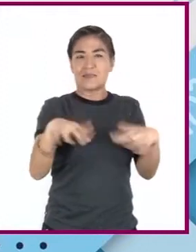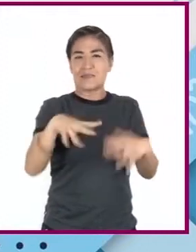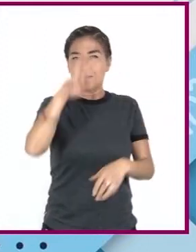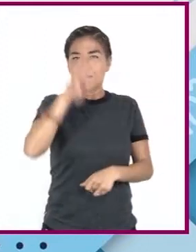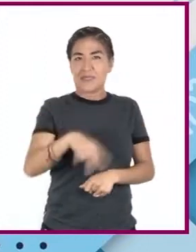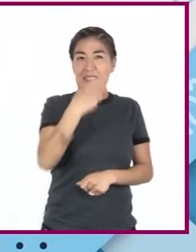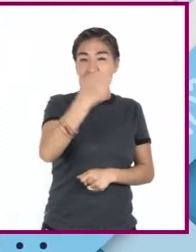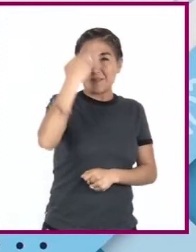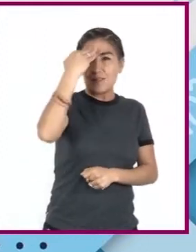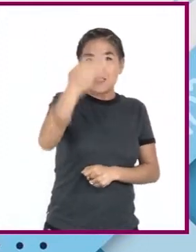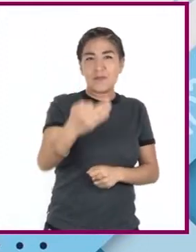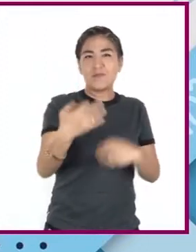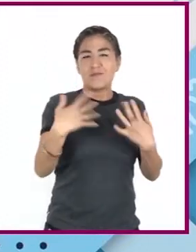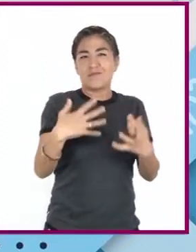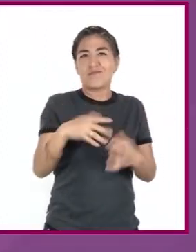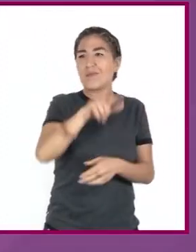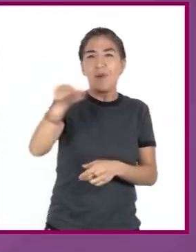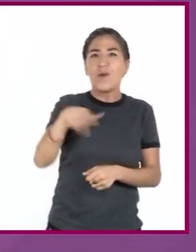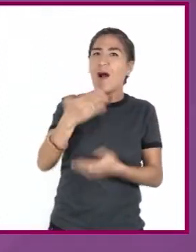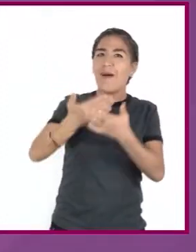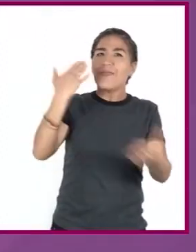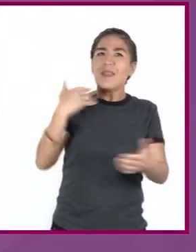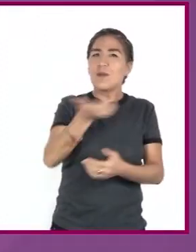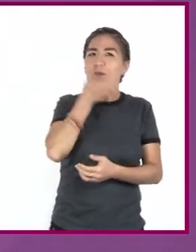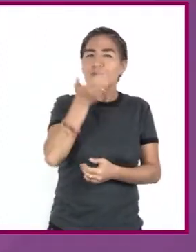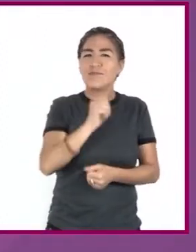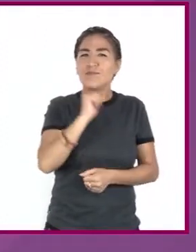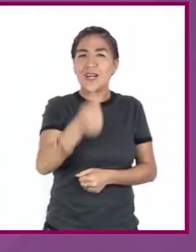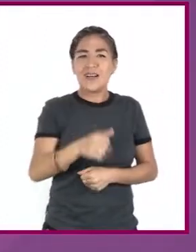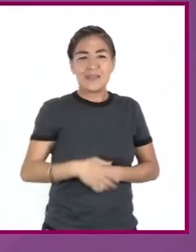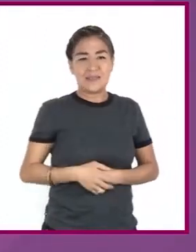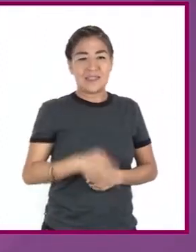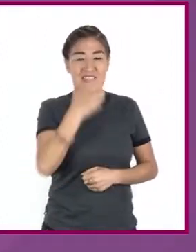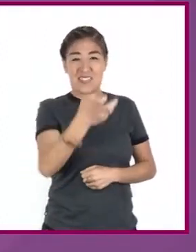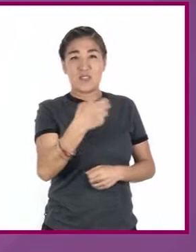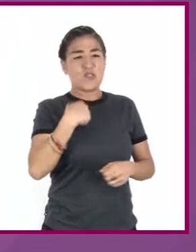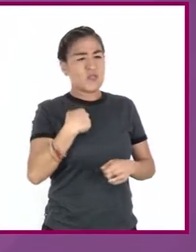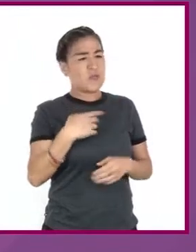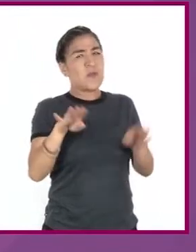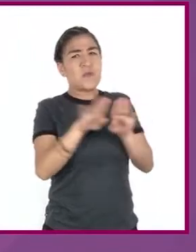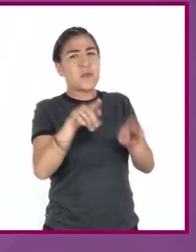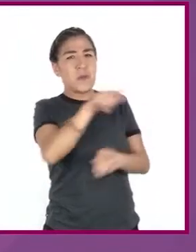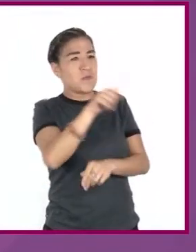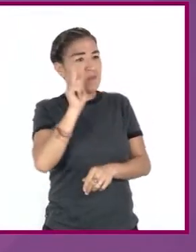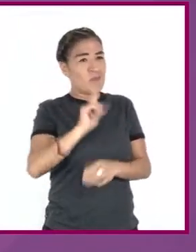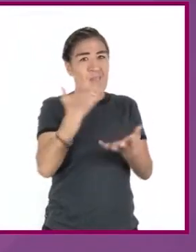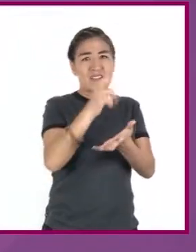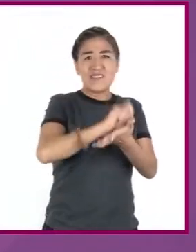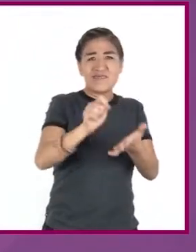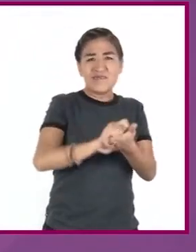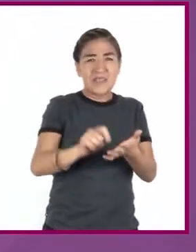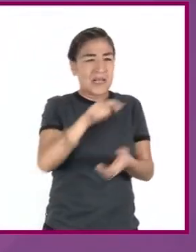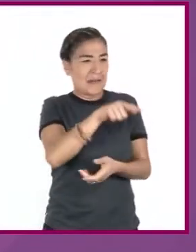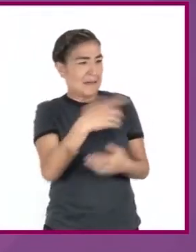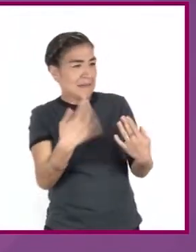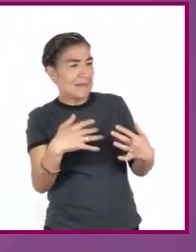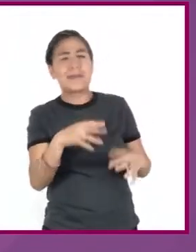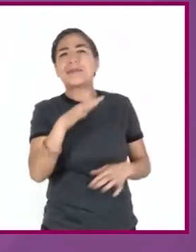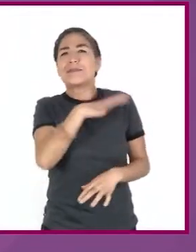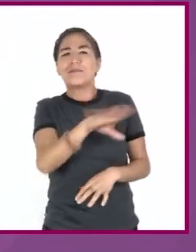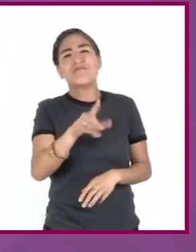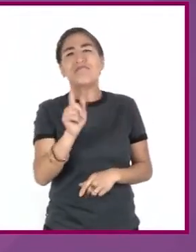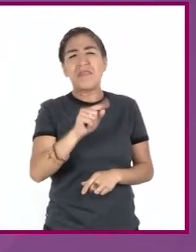algo poco usual, ¿no? En efecto, aunque eso para mí no representaba ninguna diferencia. Lo que más me